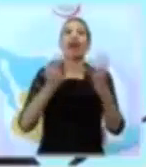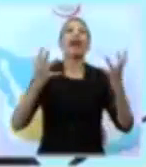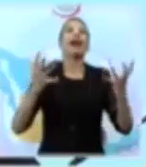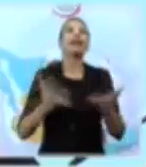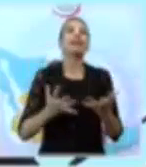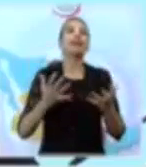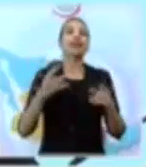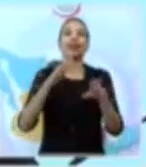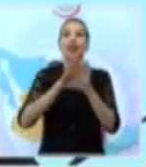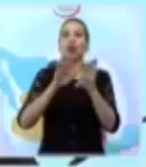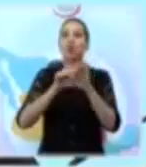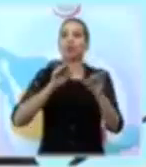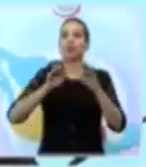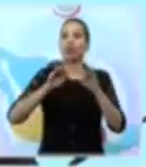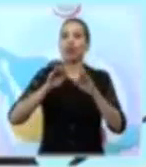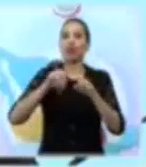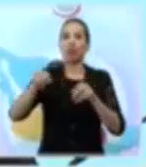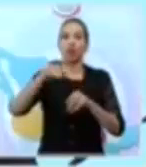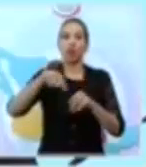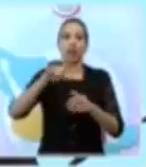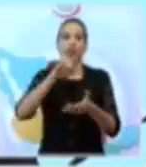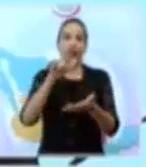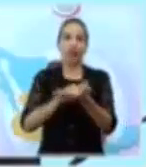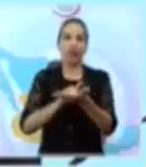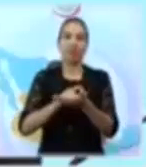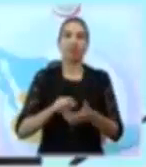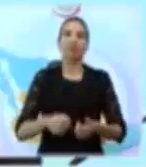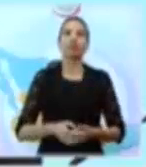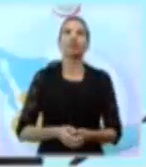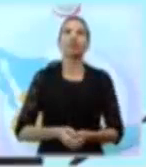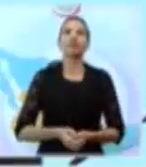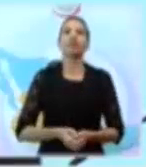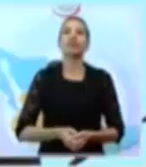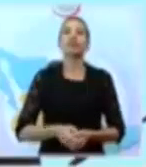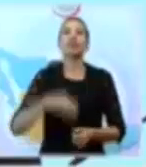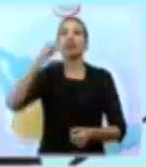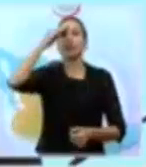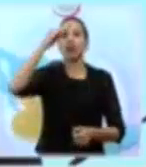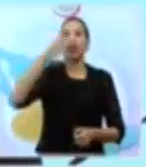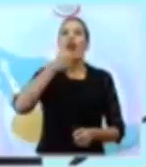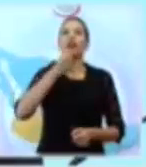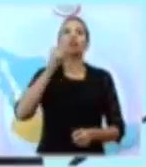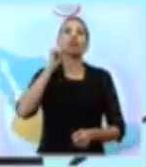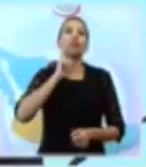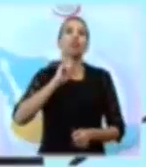hacer nuestro trabajo legislativo. Señoras y señores,